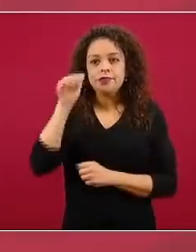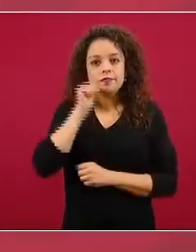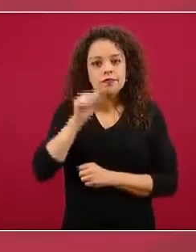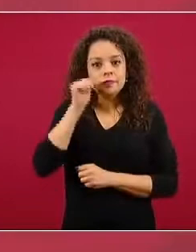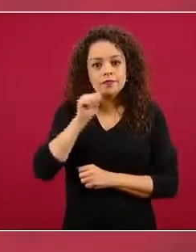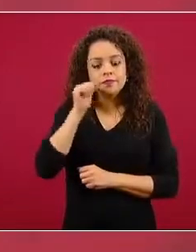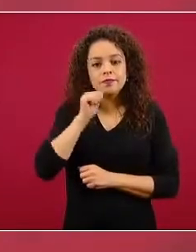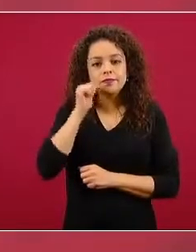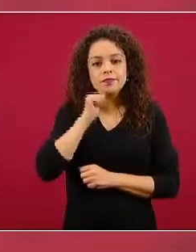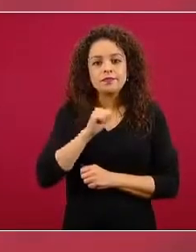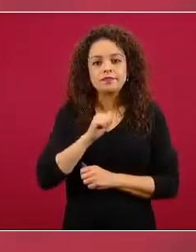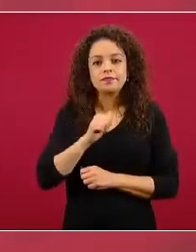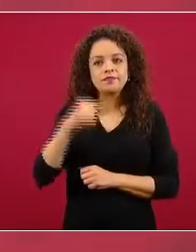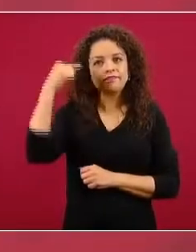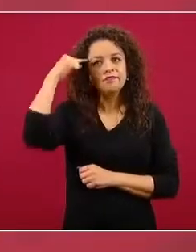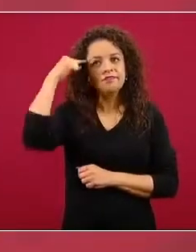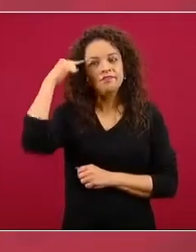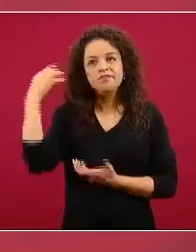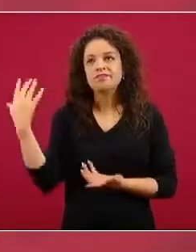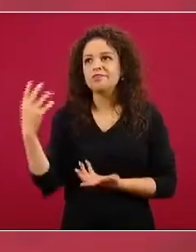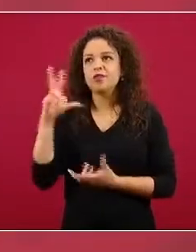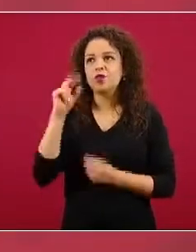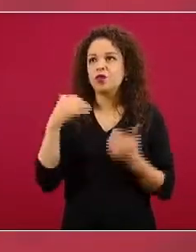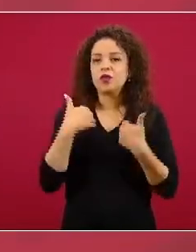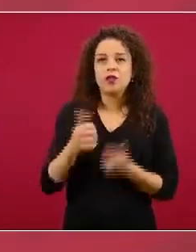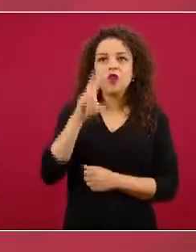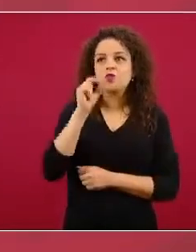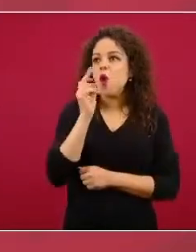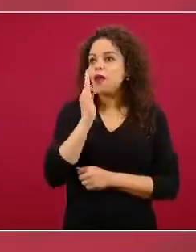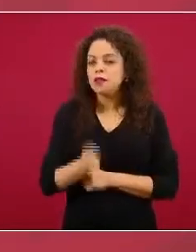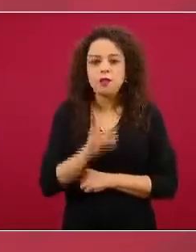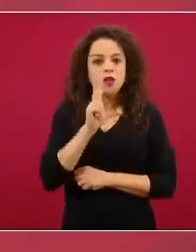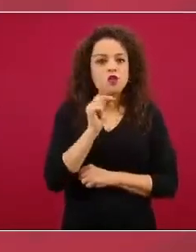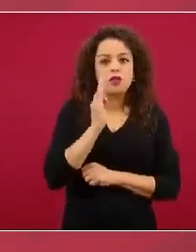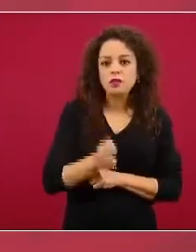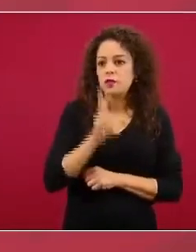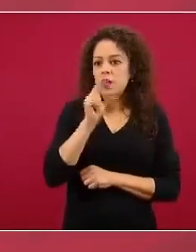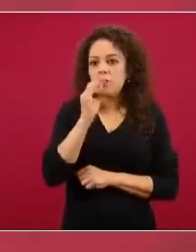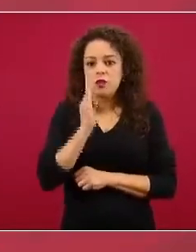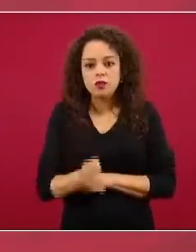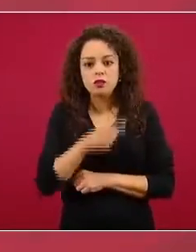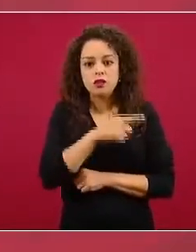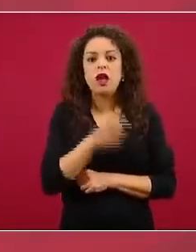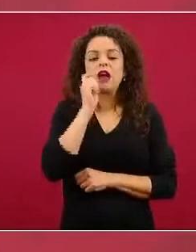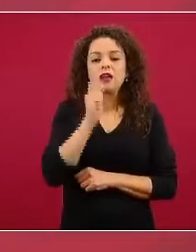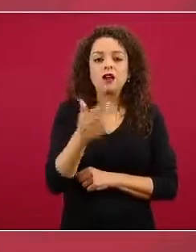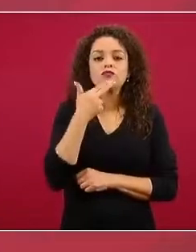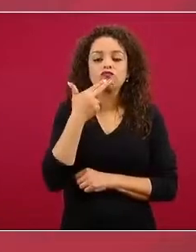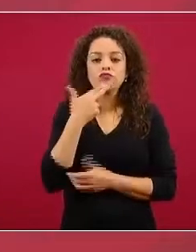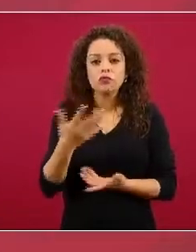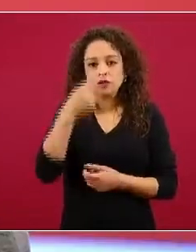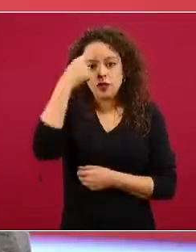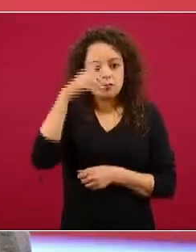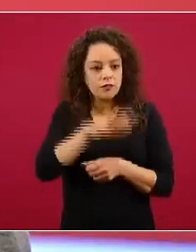negándose a la realidad y utilizando su negación como una manera de polarizar a la